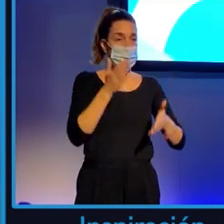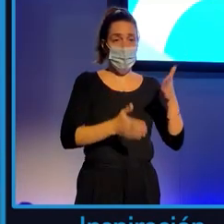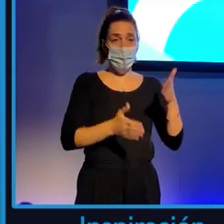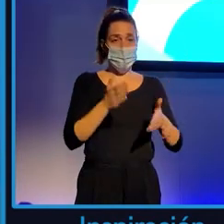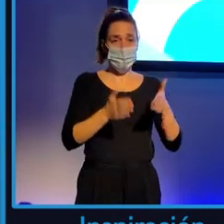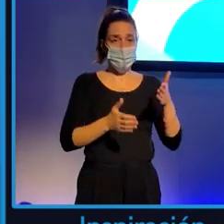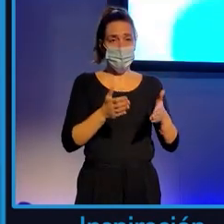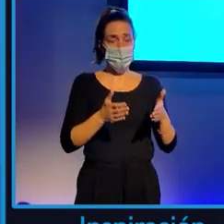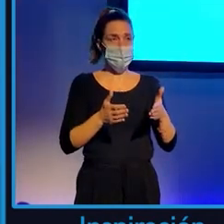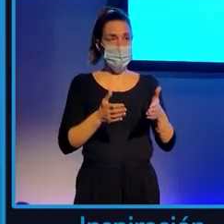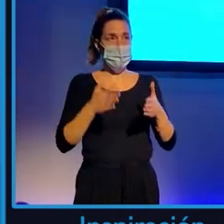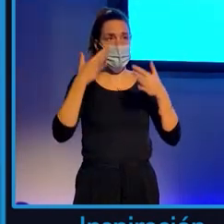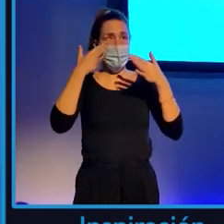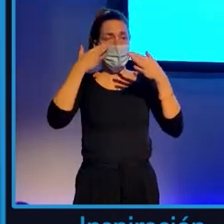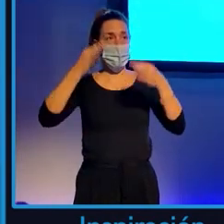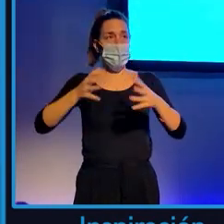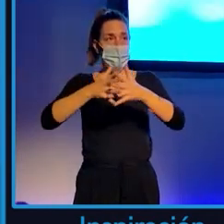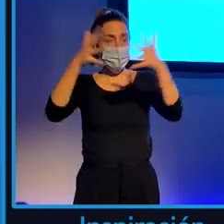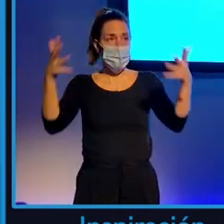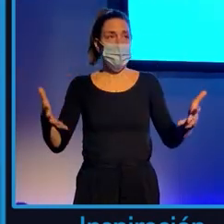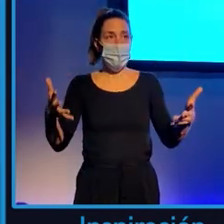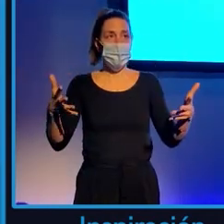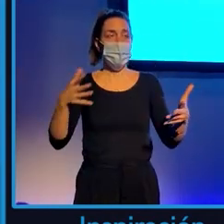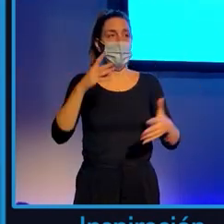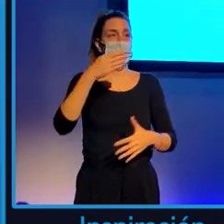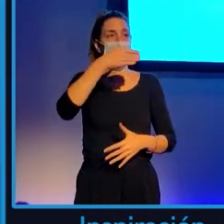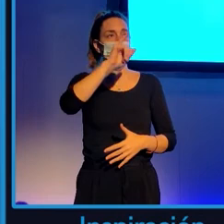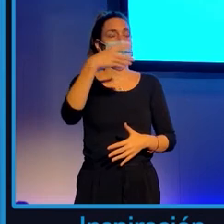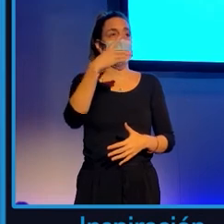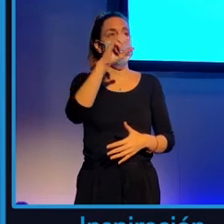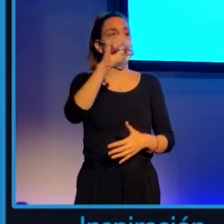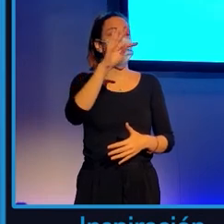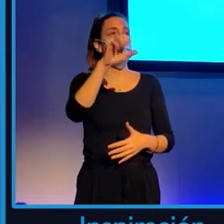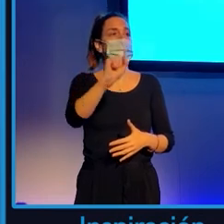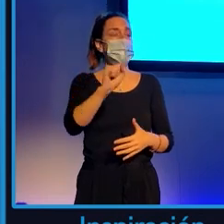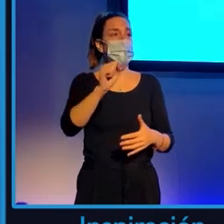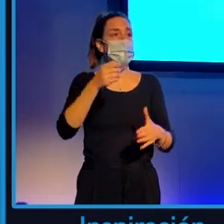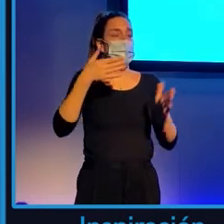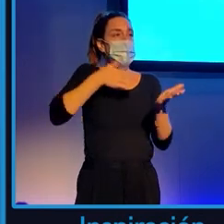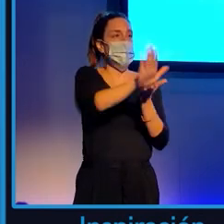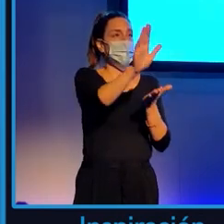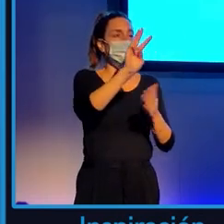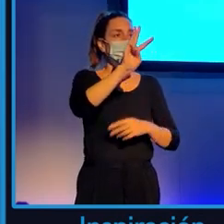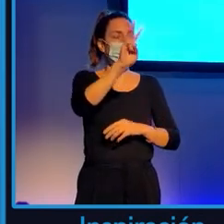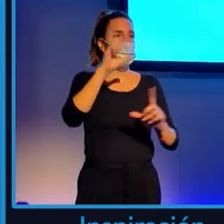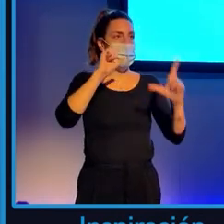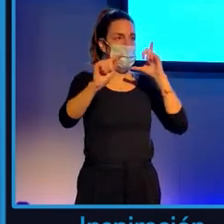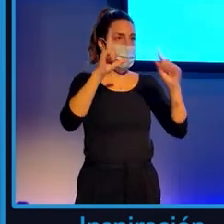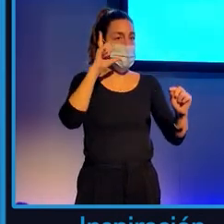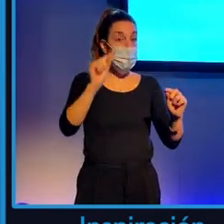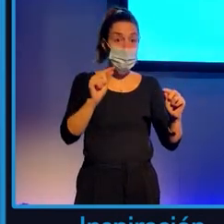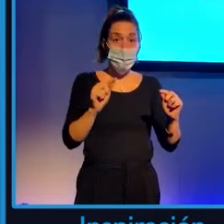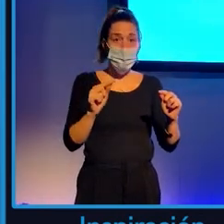realidad aumentada big data impresión 3d visión artificial